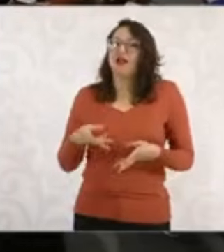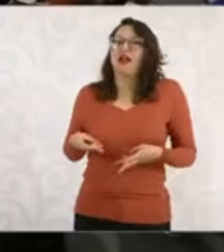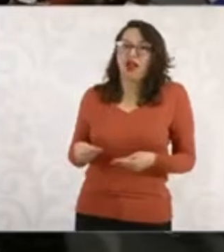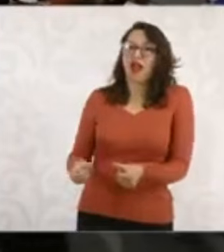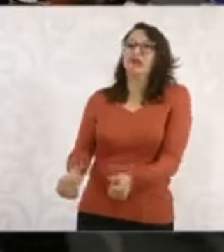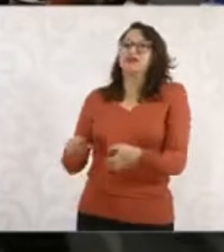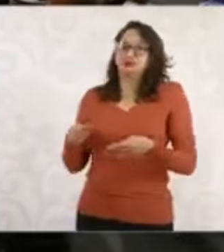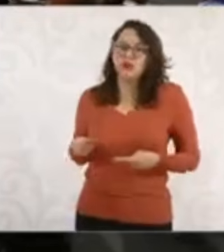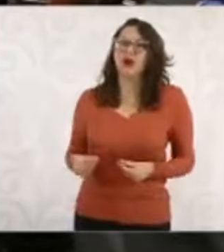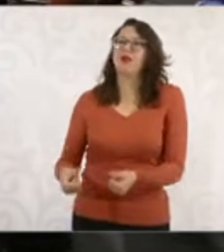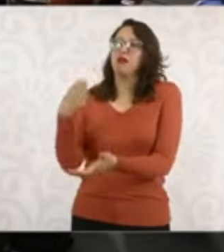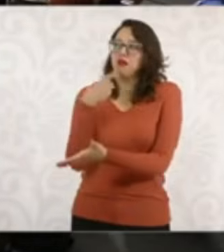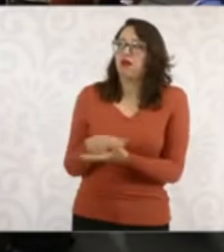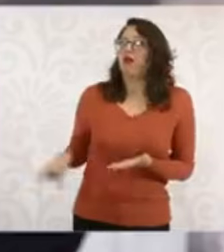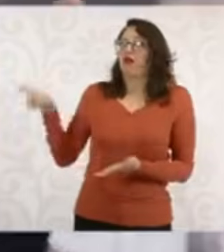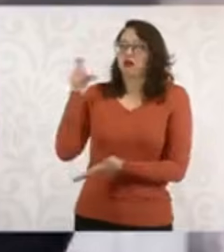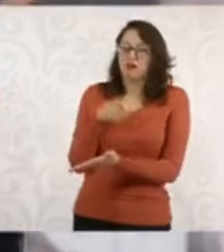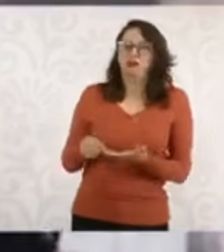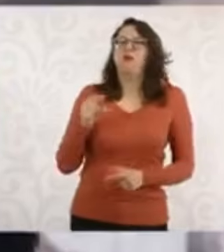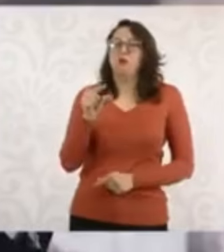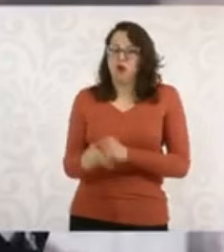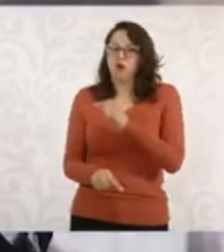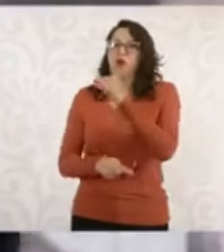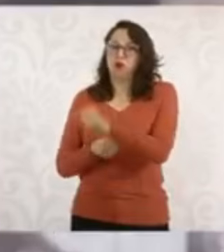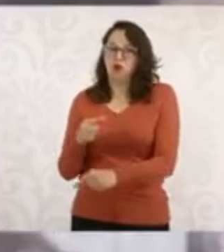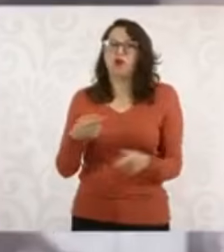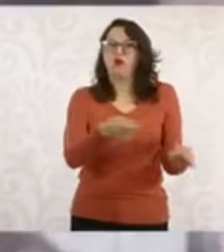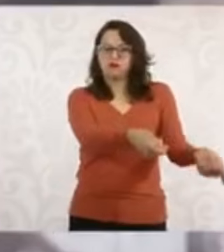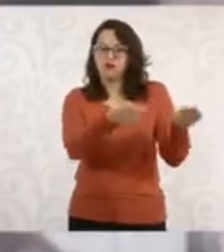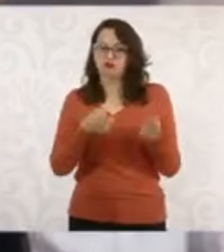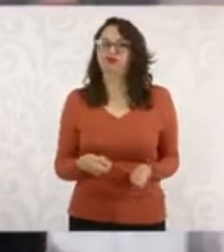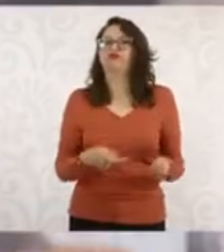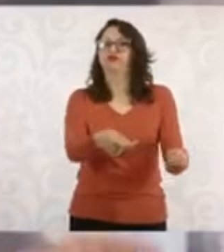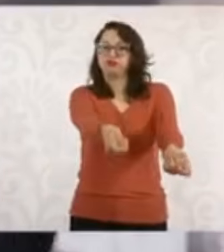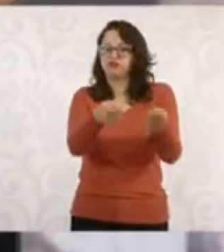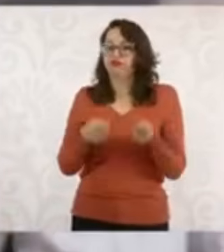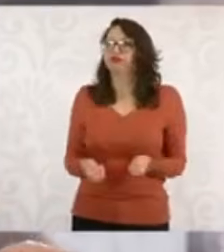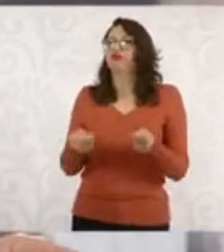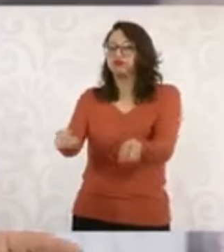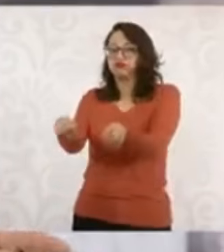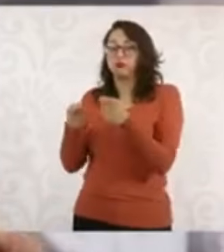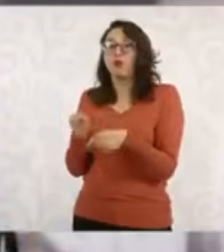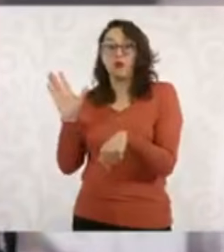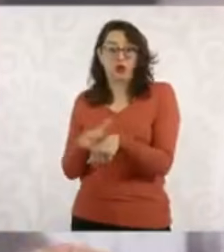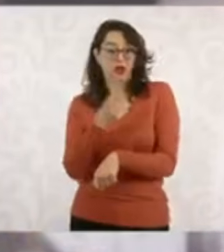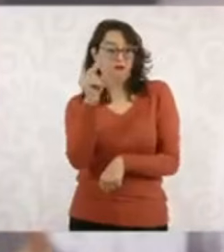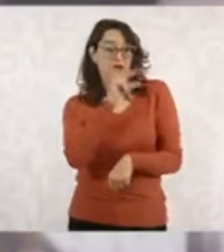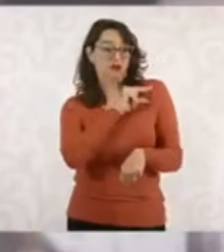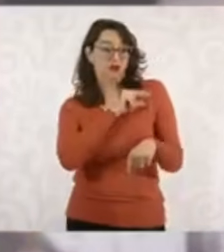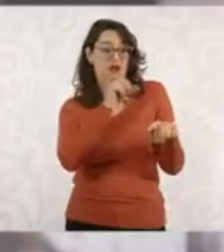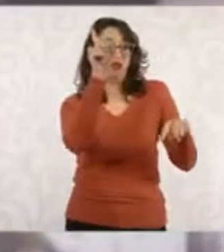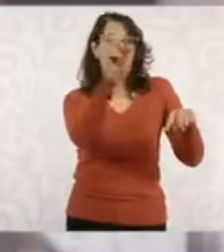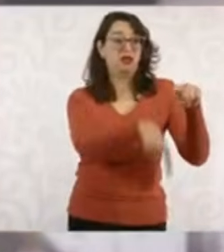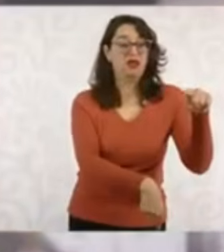de nacionalización, pero está íntimamente ligado a esto porque significa contar con equipos de alta gama